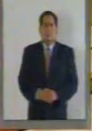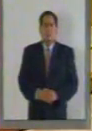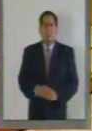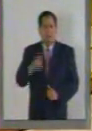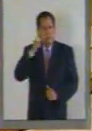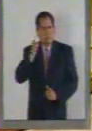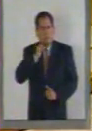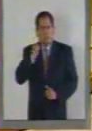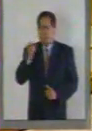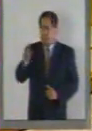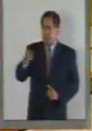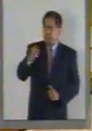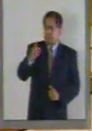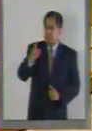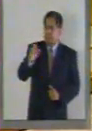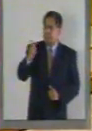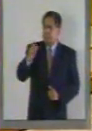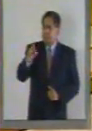Sonido en el escaño el senador Mario Delgado.